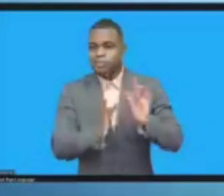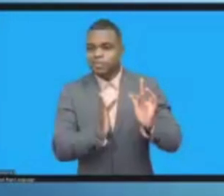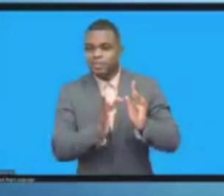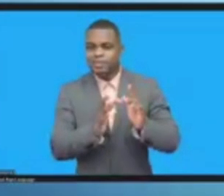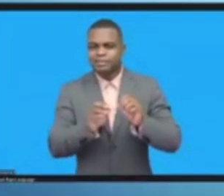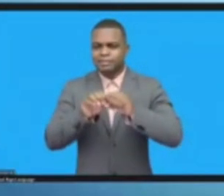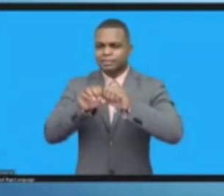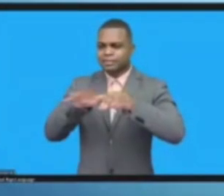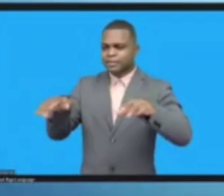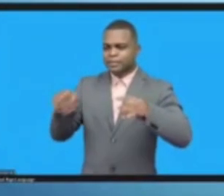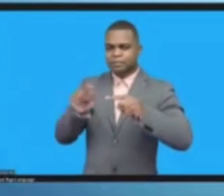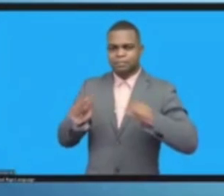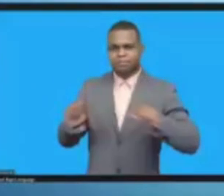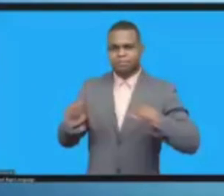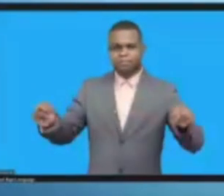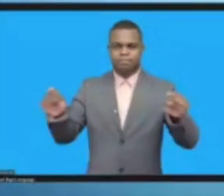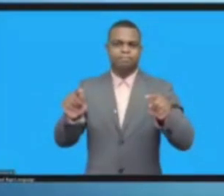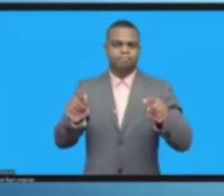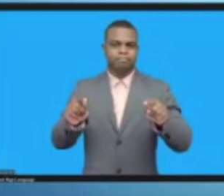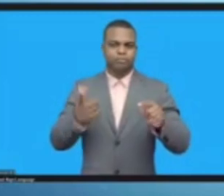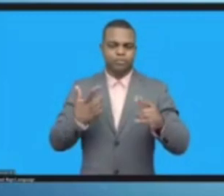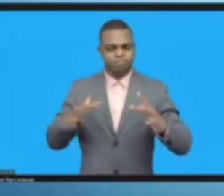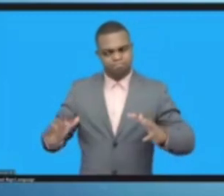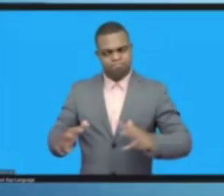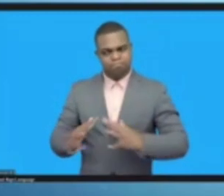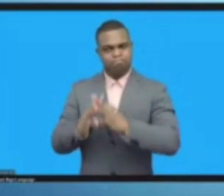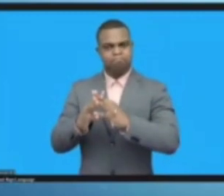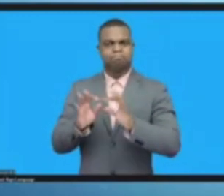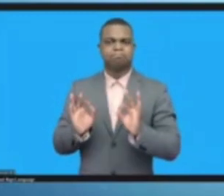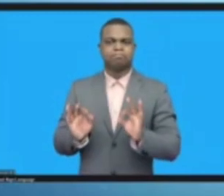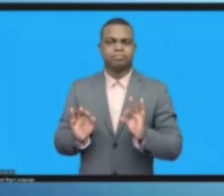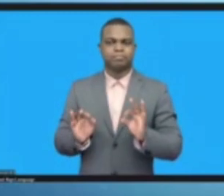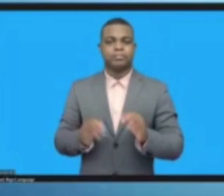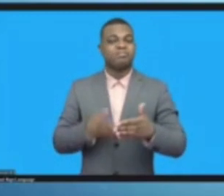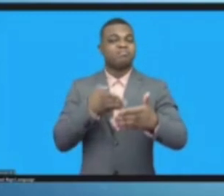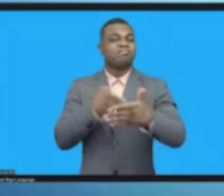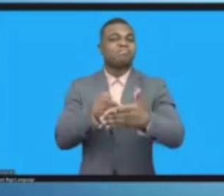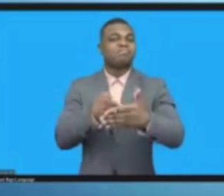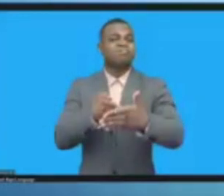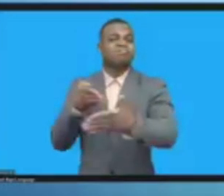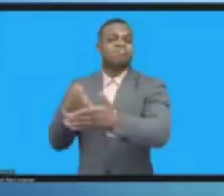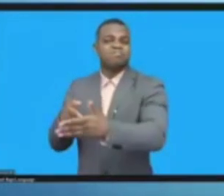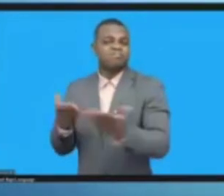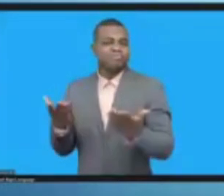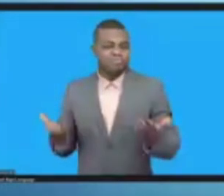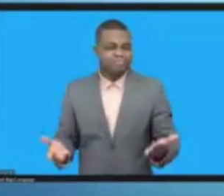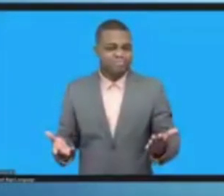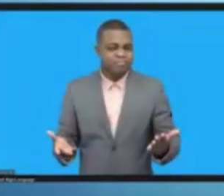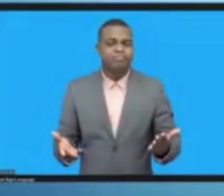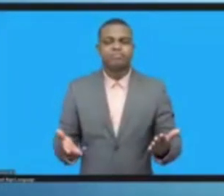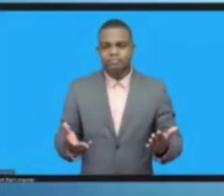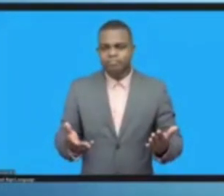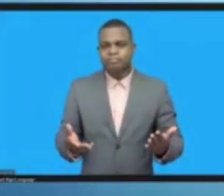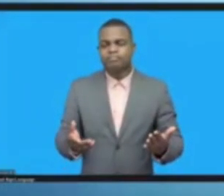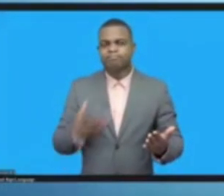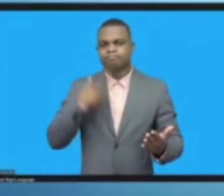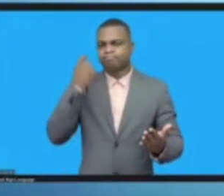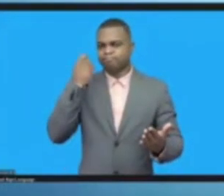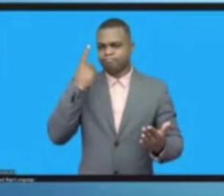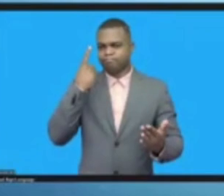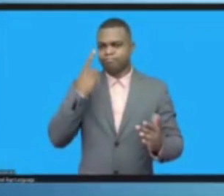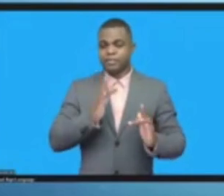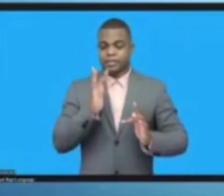potenciales y demostrado demostrados de internet ahora que sabemos que puede ser un entorno productivo y también